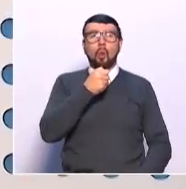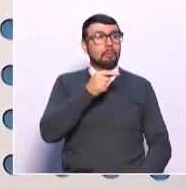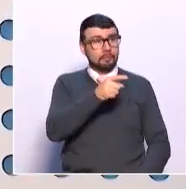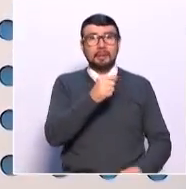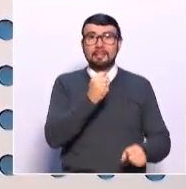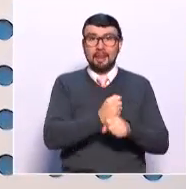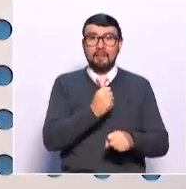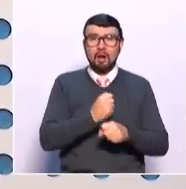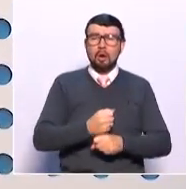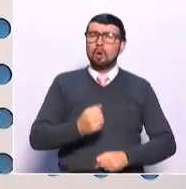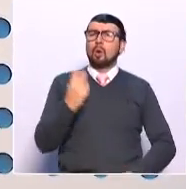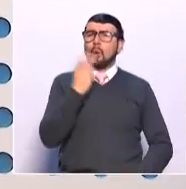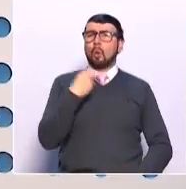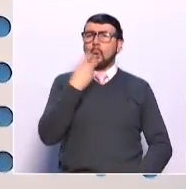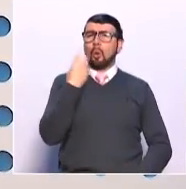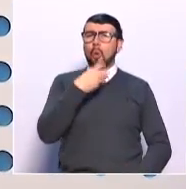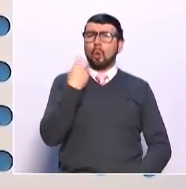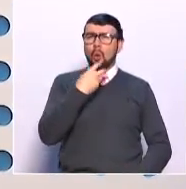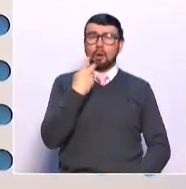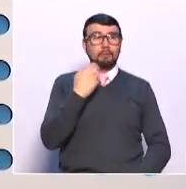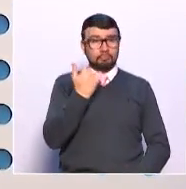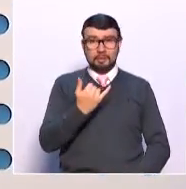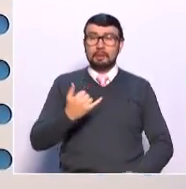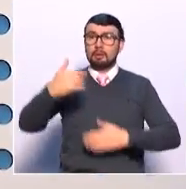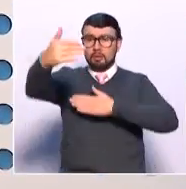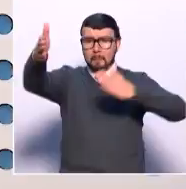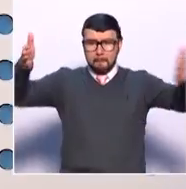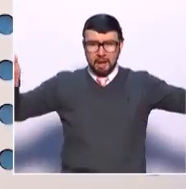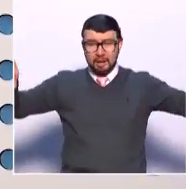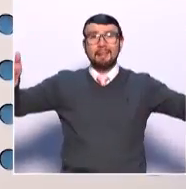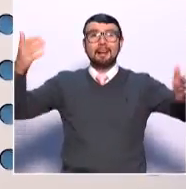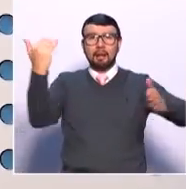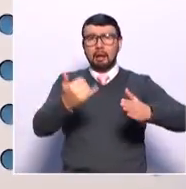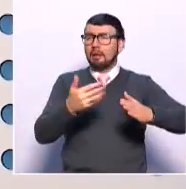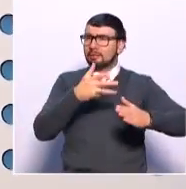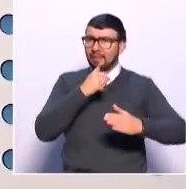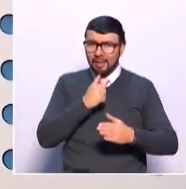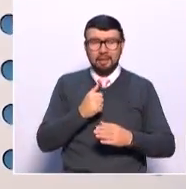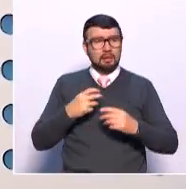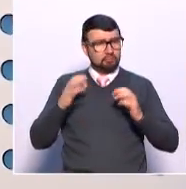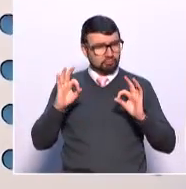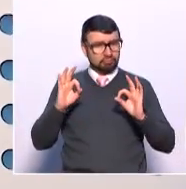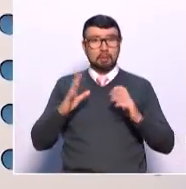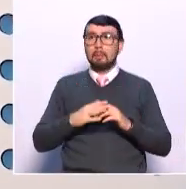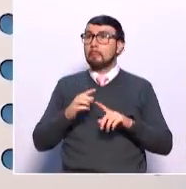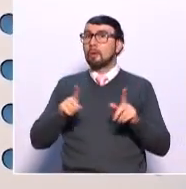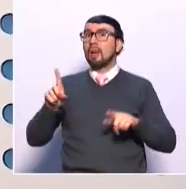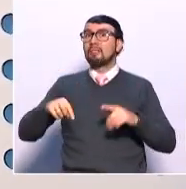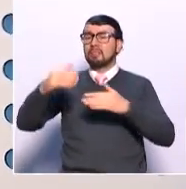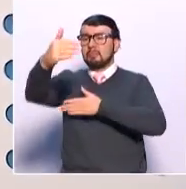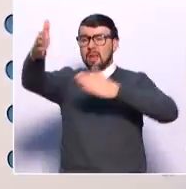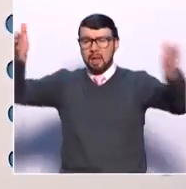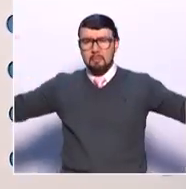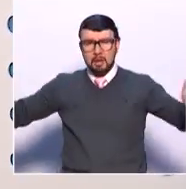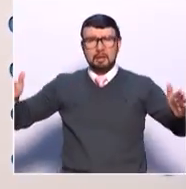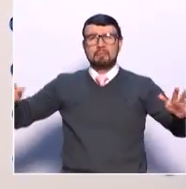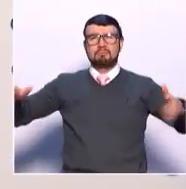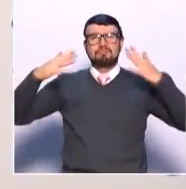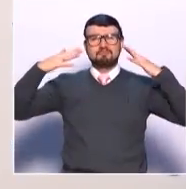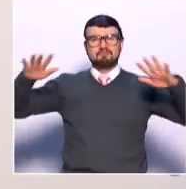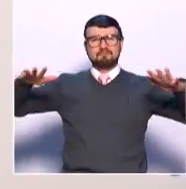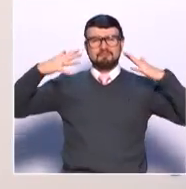para que el sonido no quede con ecos y demás hay sitios que tiene mucho eco cuando esto se llena de